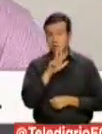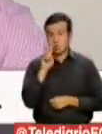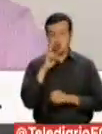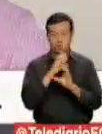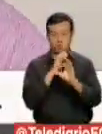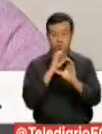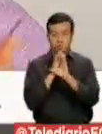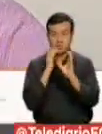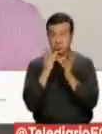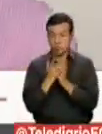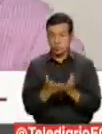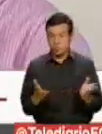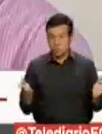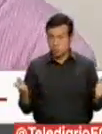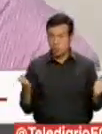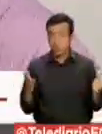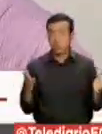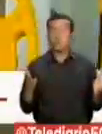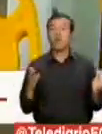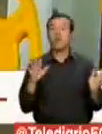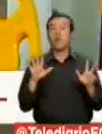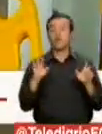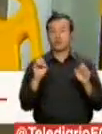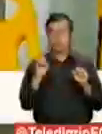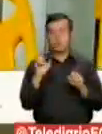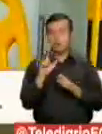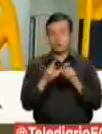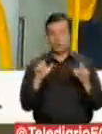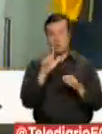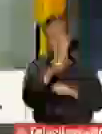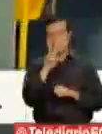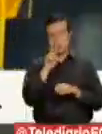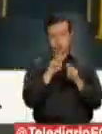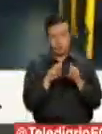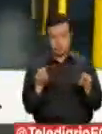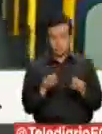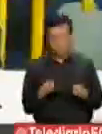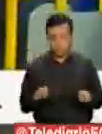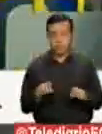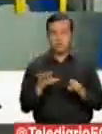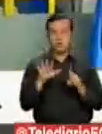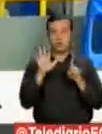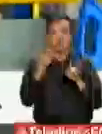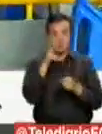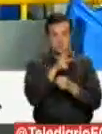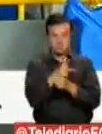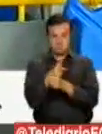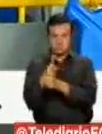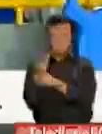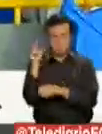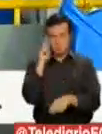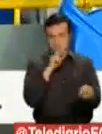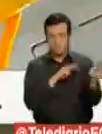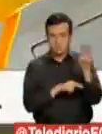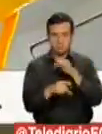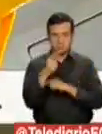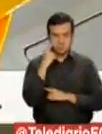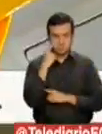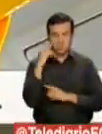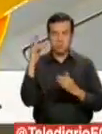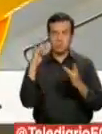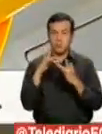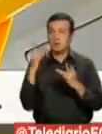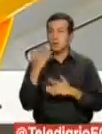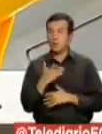La capacidad del bus es de 80 personas, 32 sentadas. Tienen 6 cámaras con monitoreo que va a estar conectado al sistema